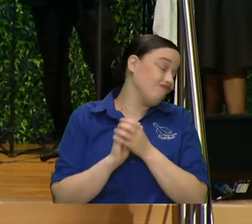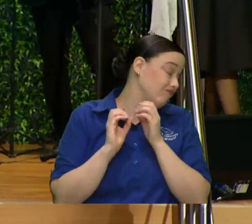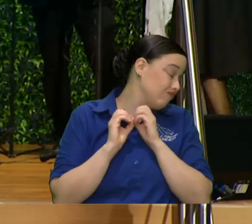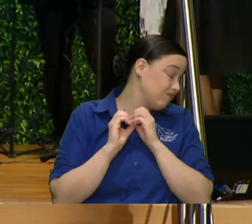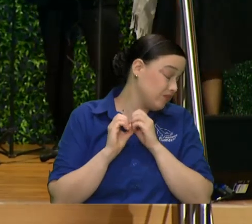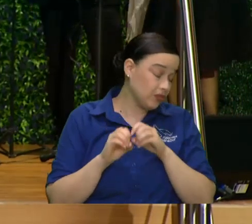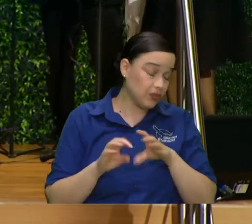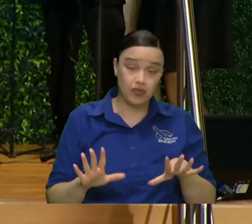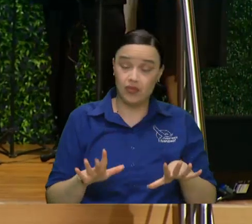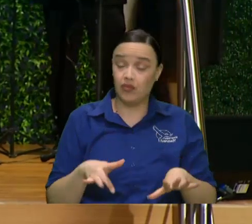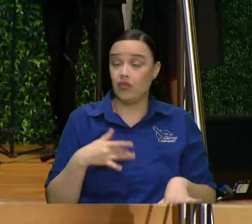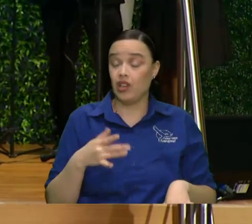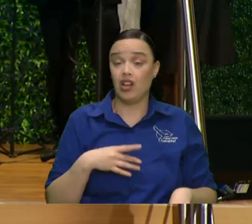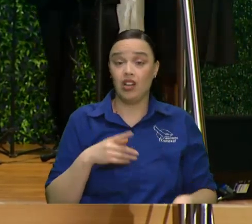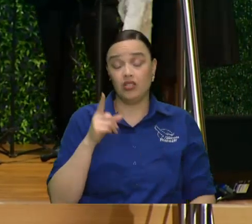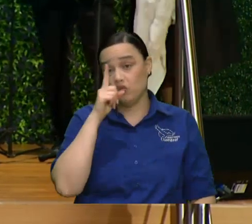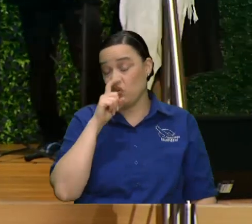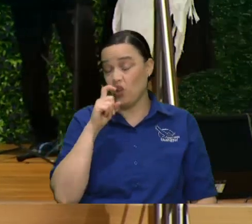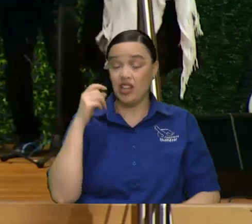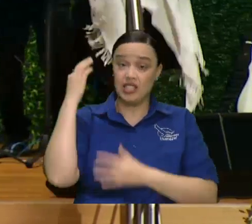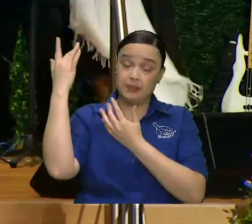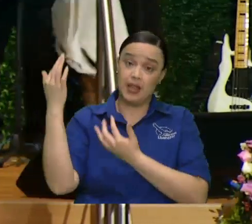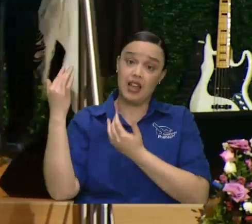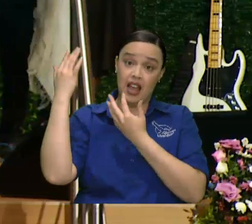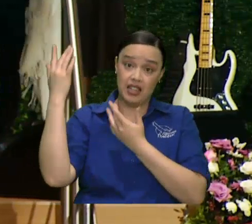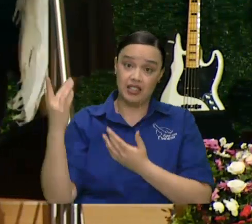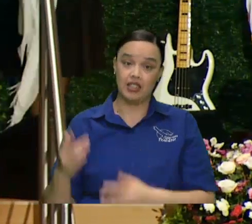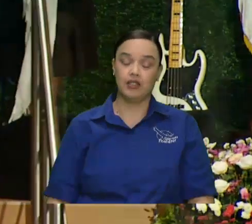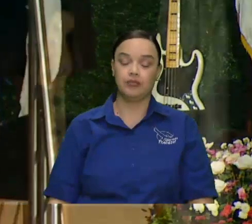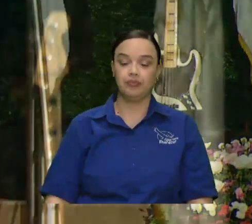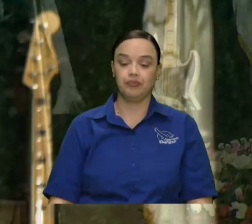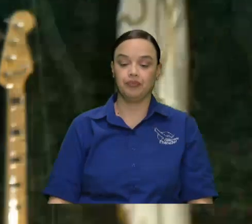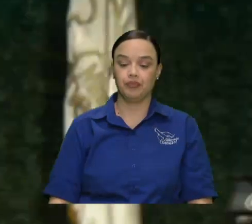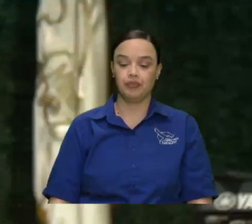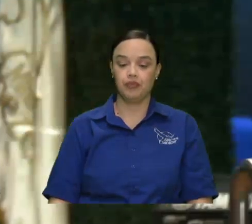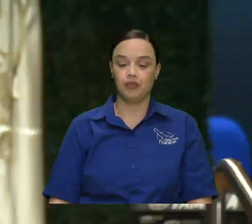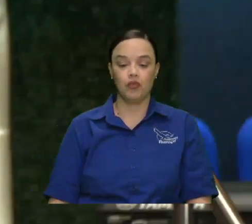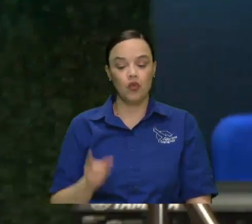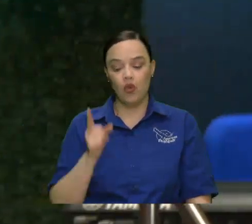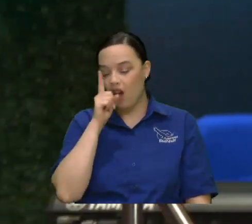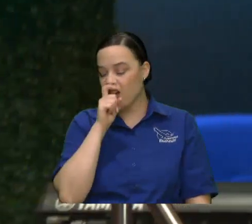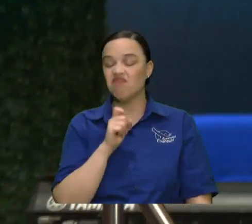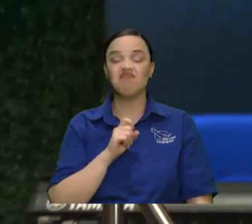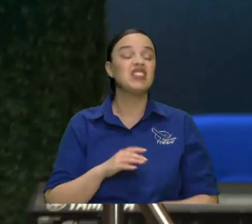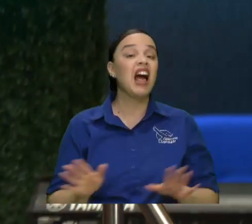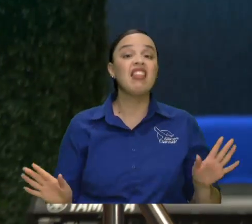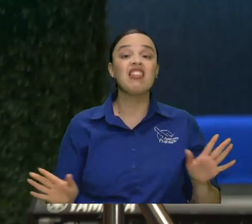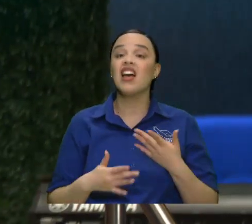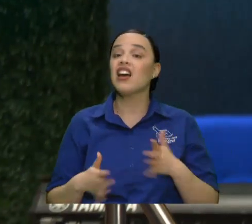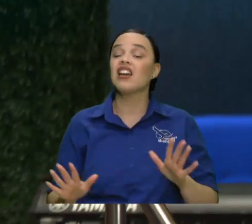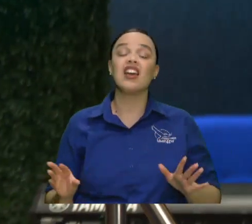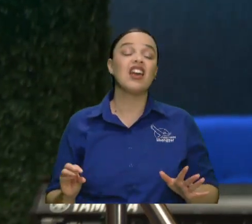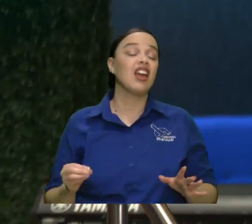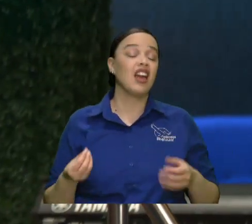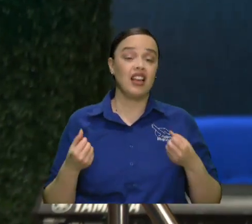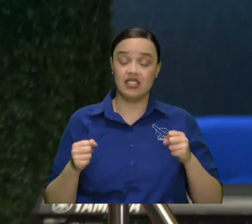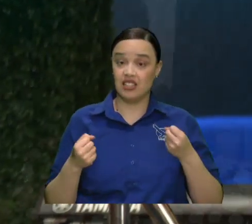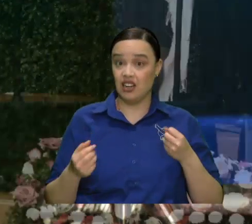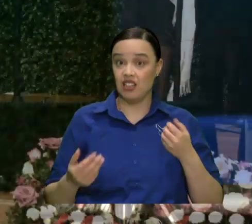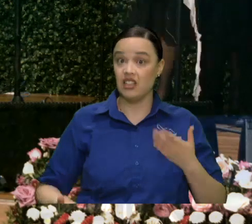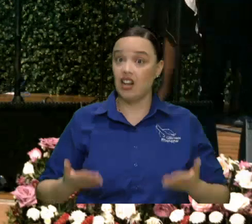esperanza sienten hermano que ya no hay nada más que hacer tal vez usted ha hecho todo el esfuerzo